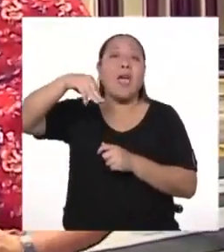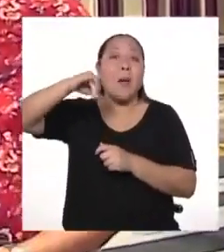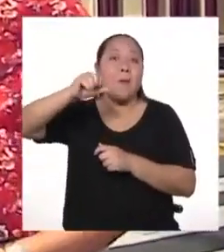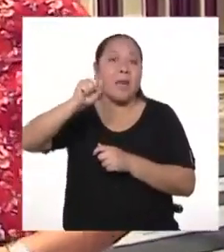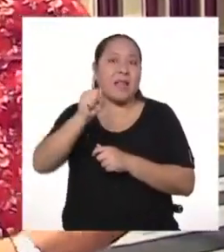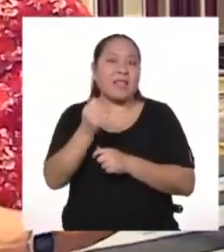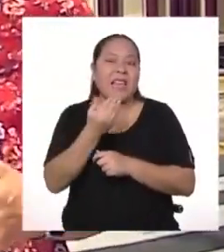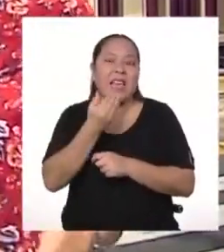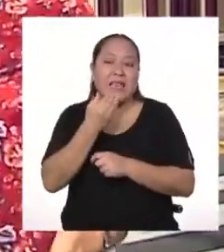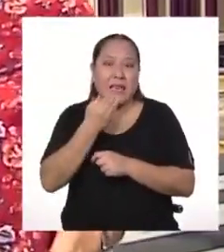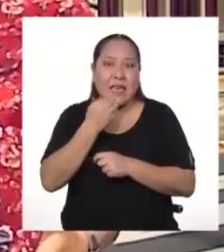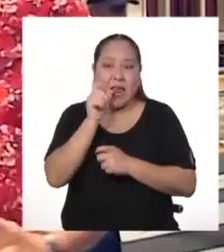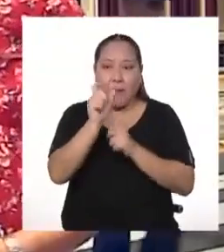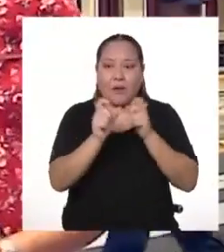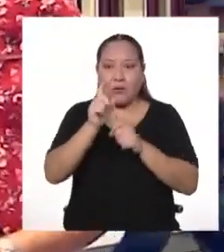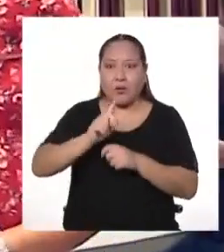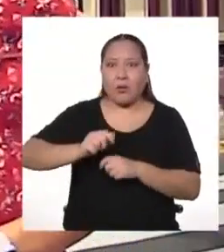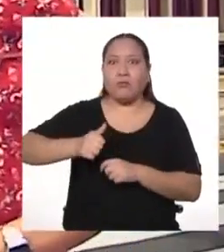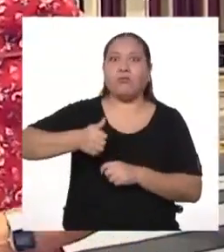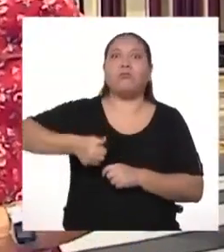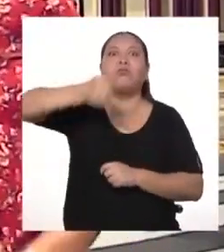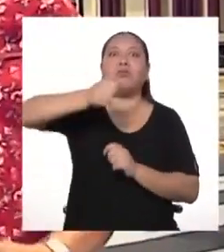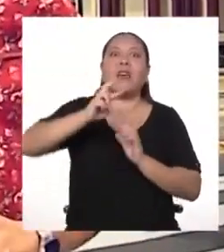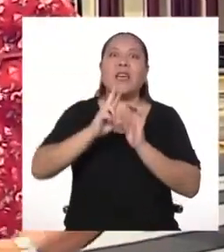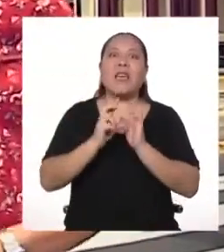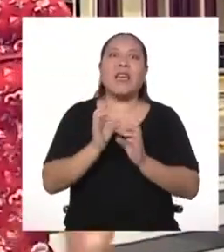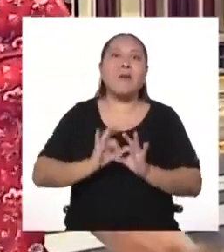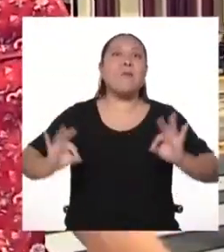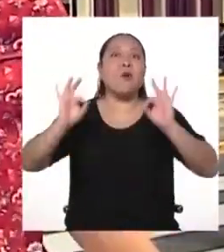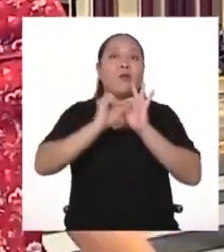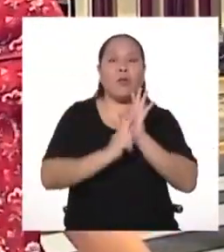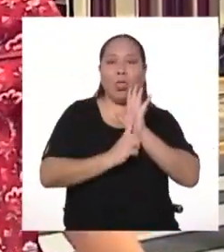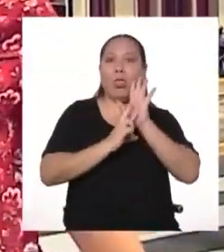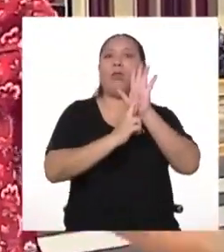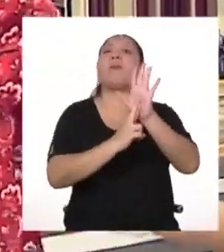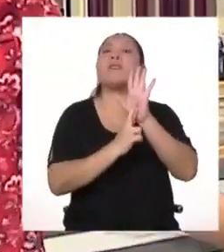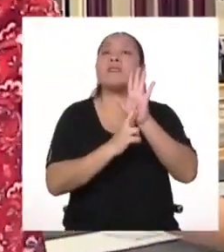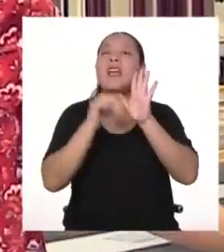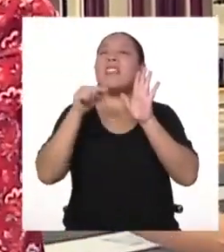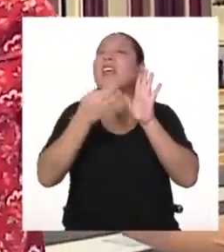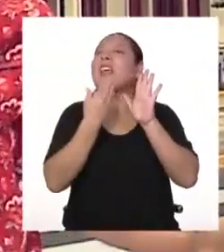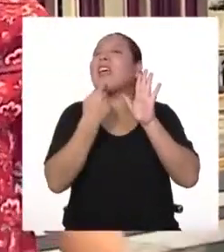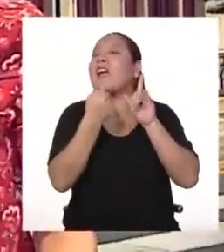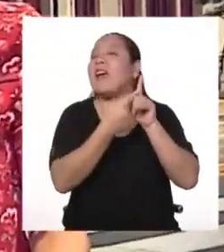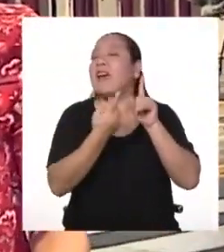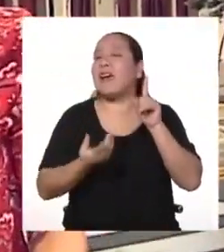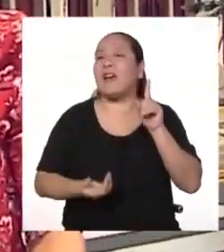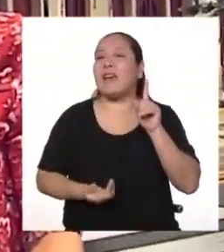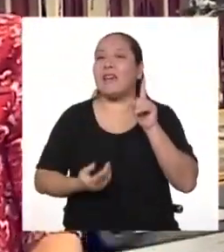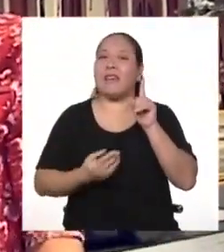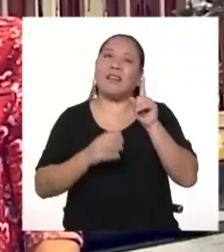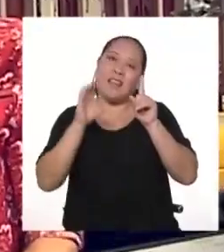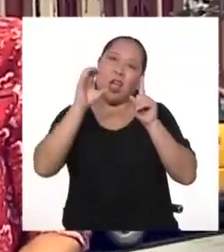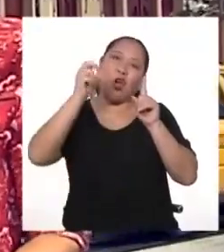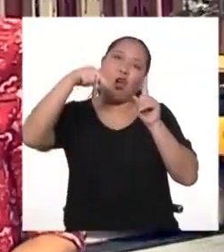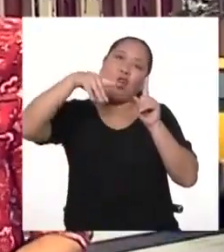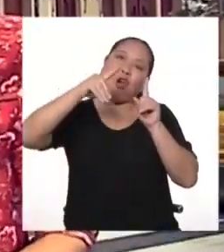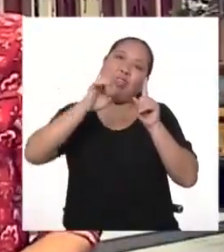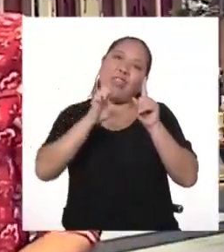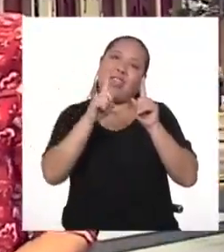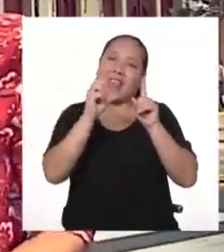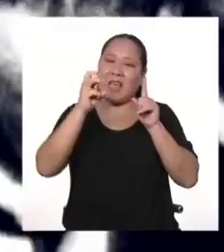estos jóvenes ilustrados, llenos de inteligencia y audacia literaria? Nada menos que el conde de Lemos, Abraham